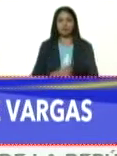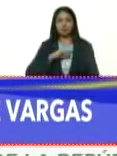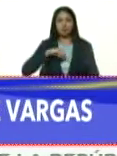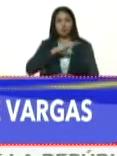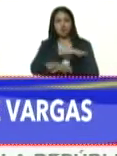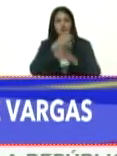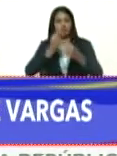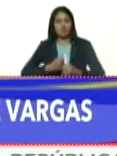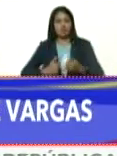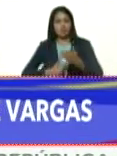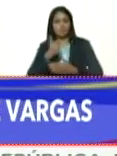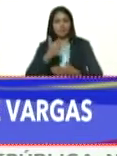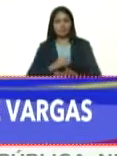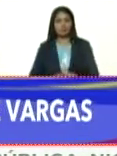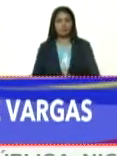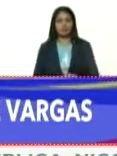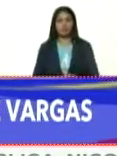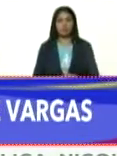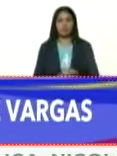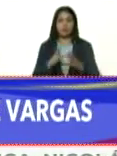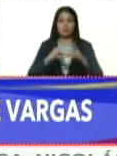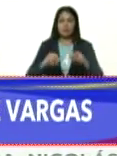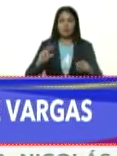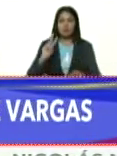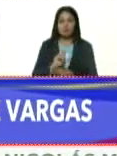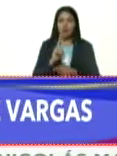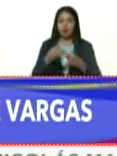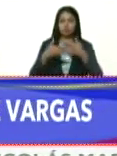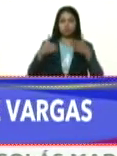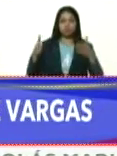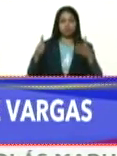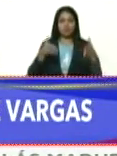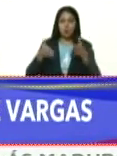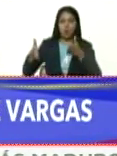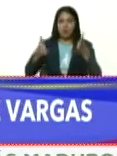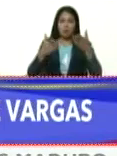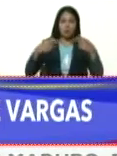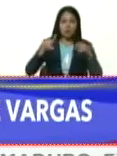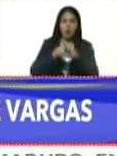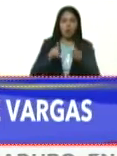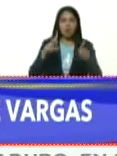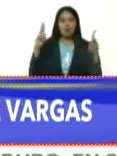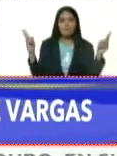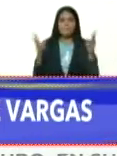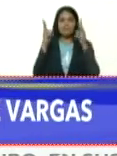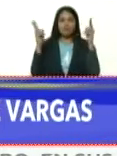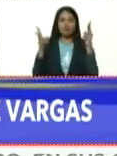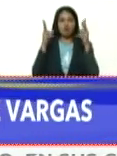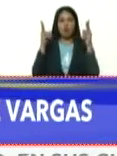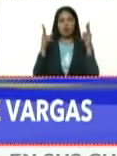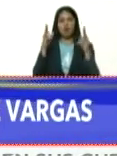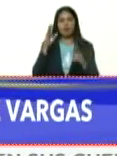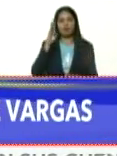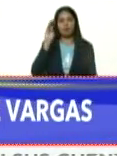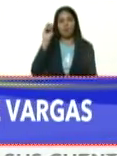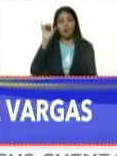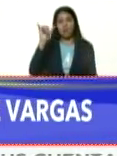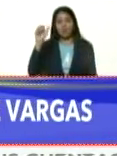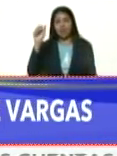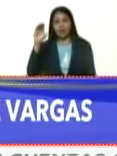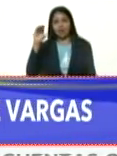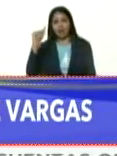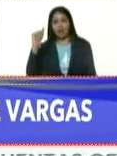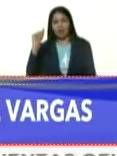fuerza. Pantano de Vargas abrió el camino para la victoria de Boyacá, 7 de